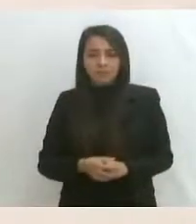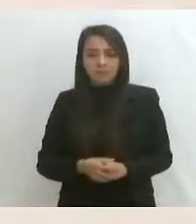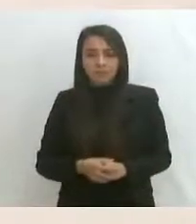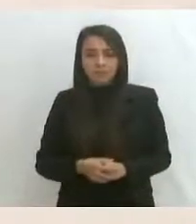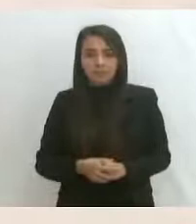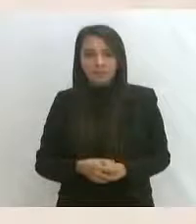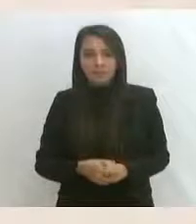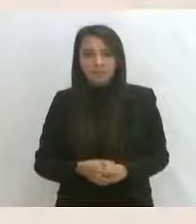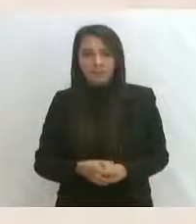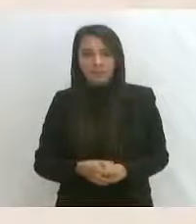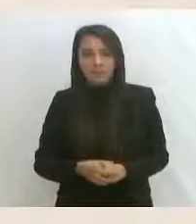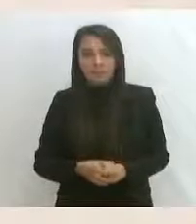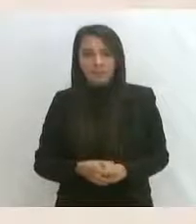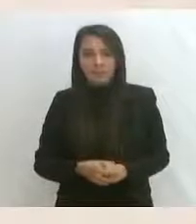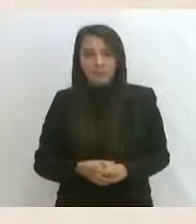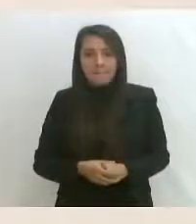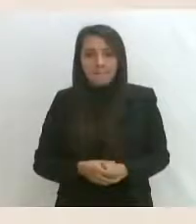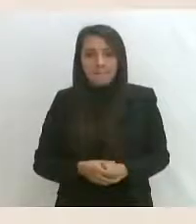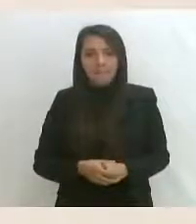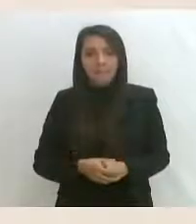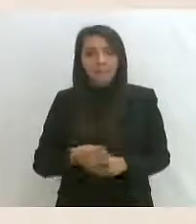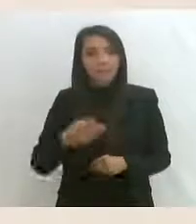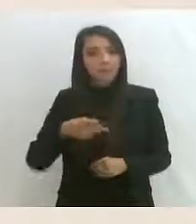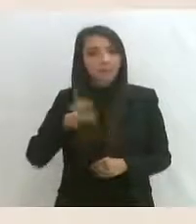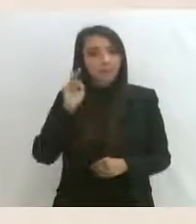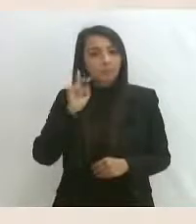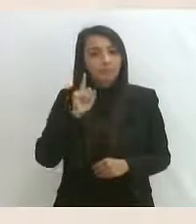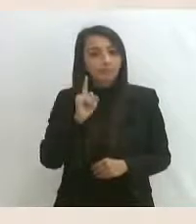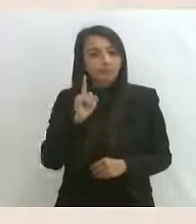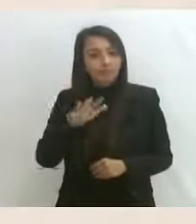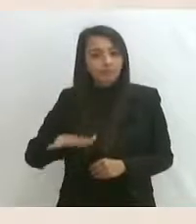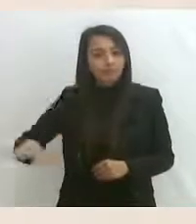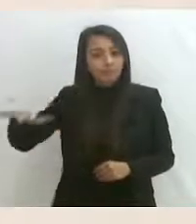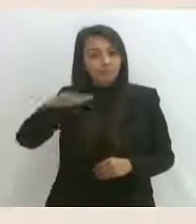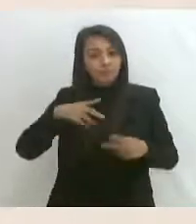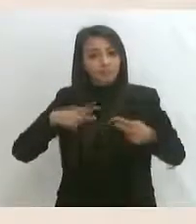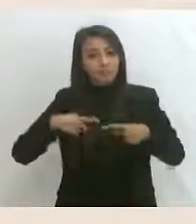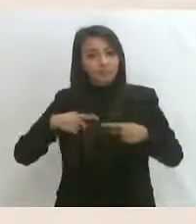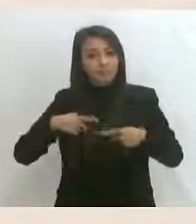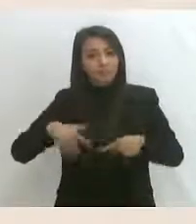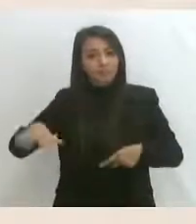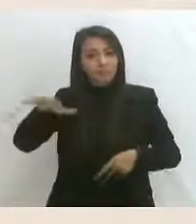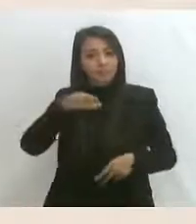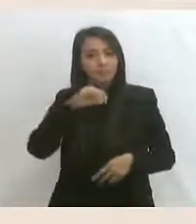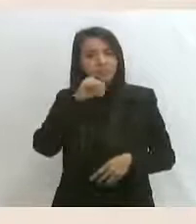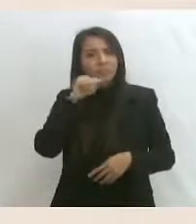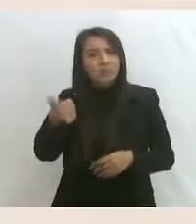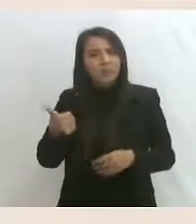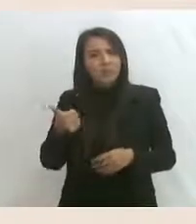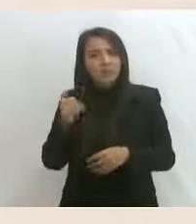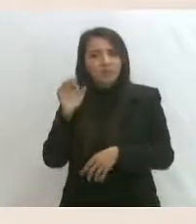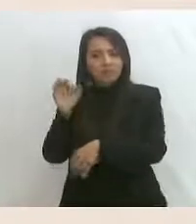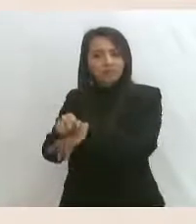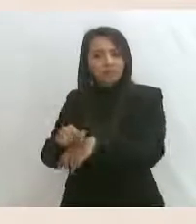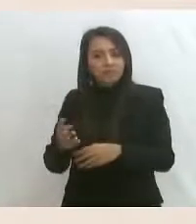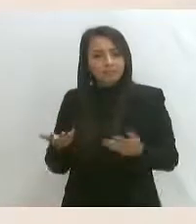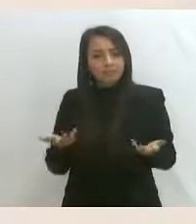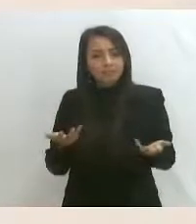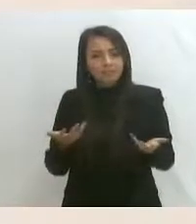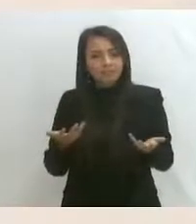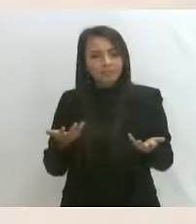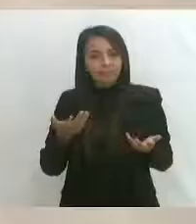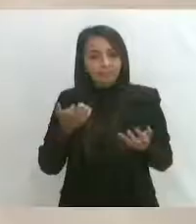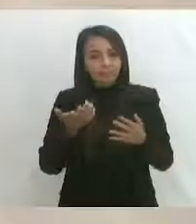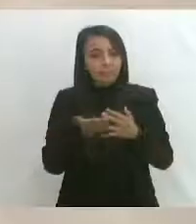Nada más que al pueblo no le tocaba nada de ese